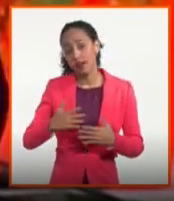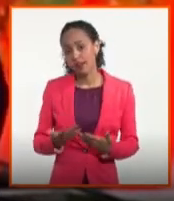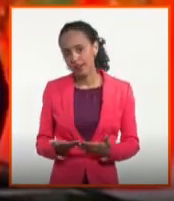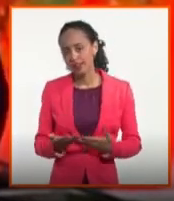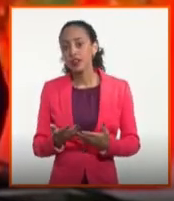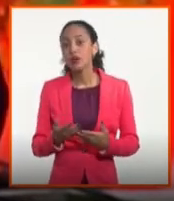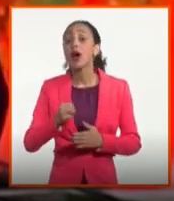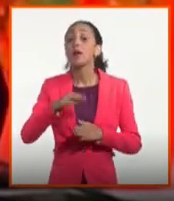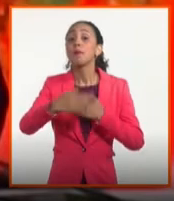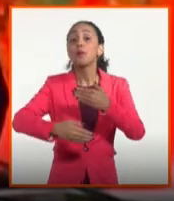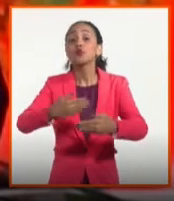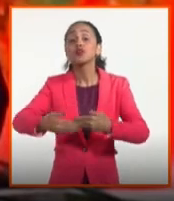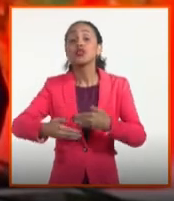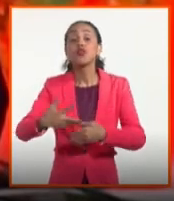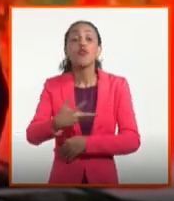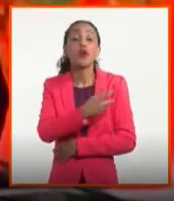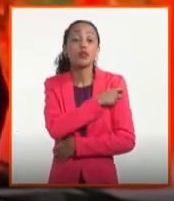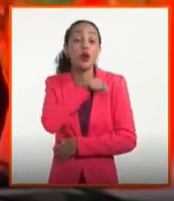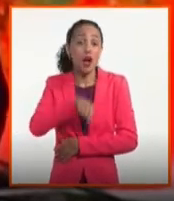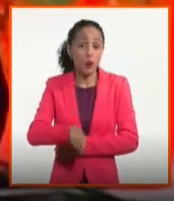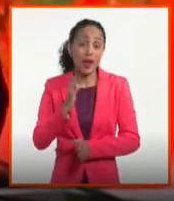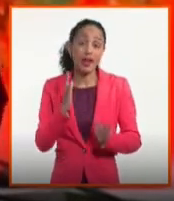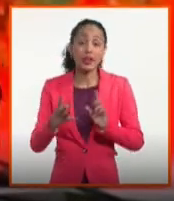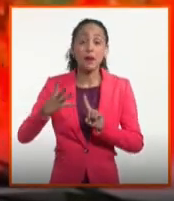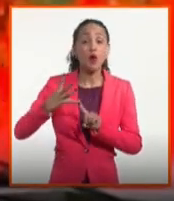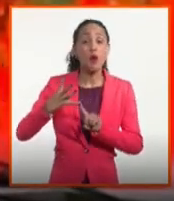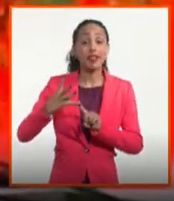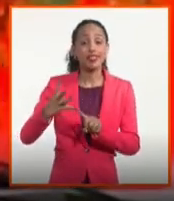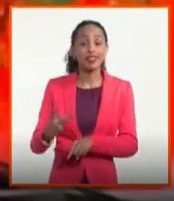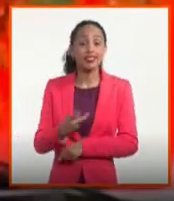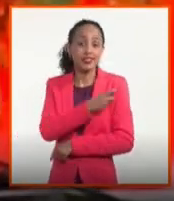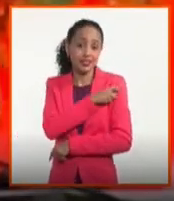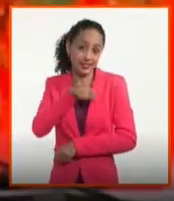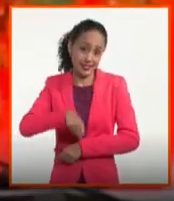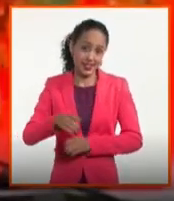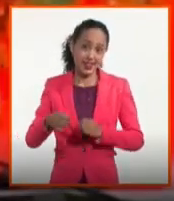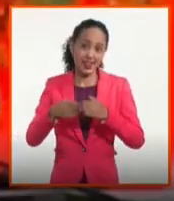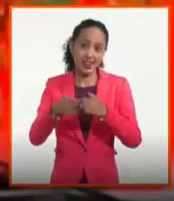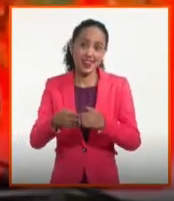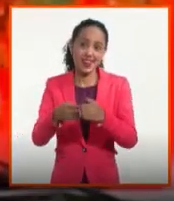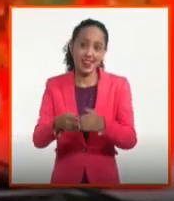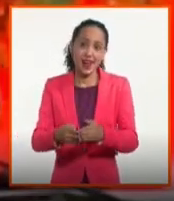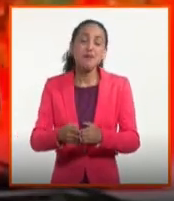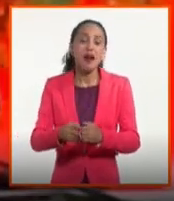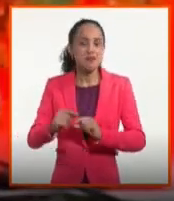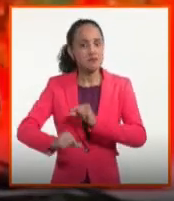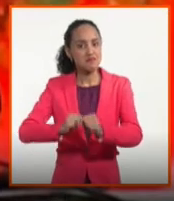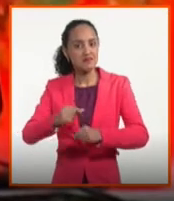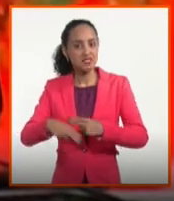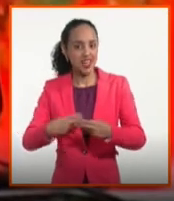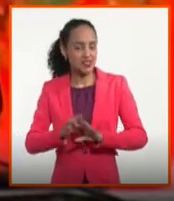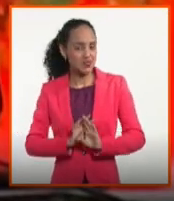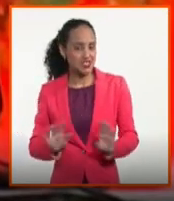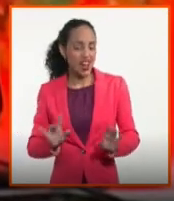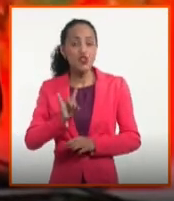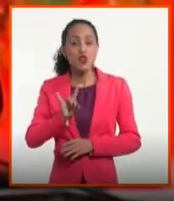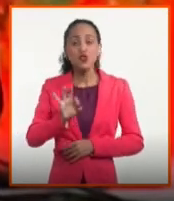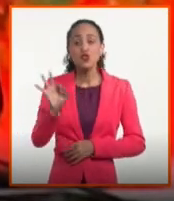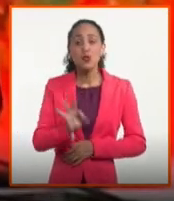ya estamos en la etapa de refuerzo aquí en granma pues ya eso está avanzando 98 por ciento vacunación como usted decía